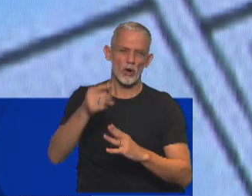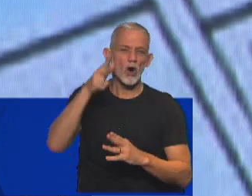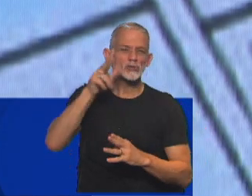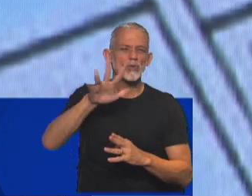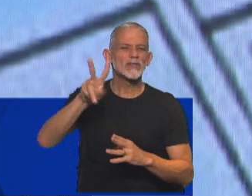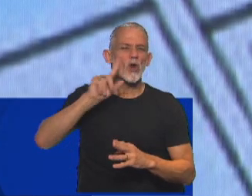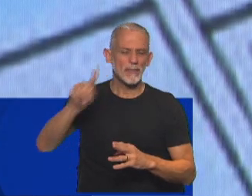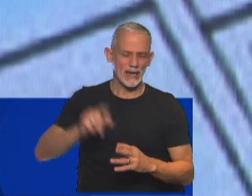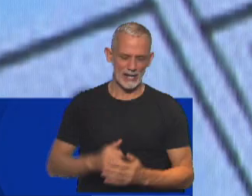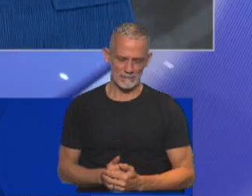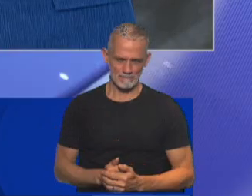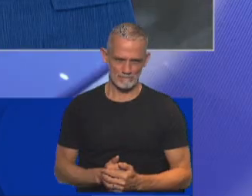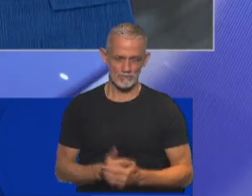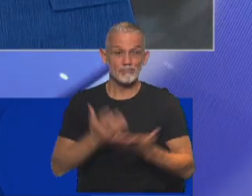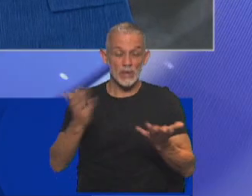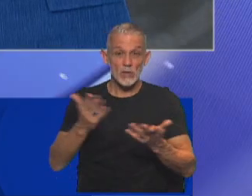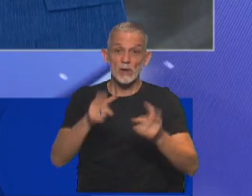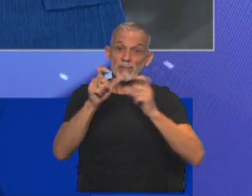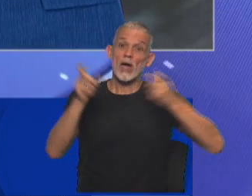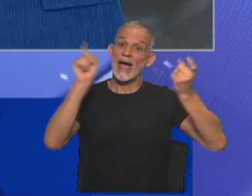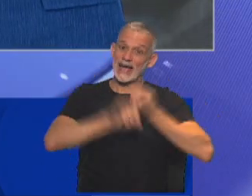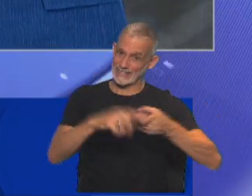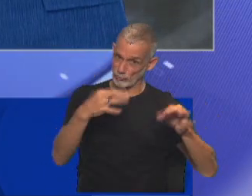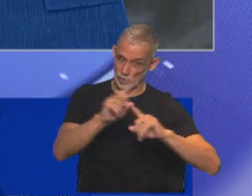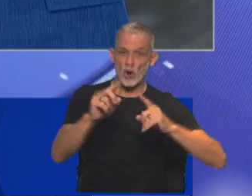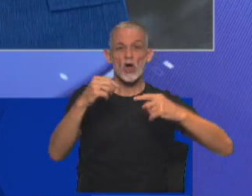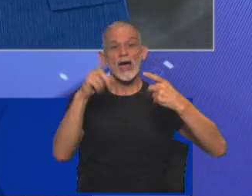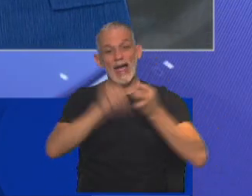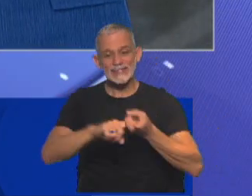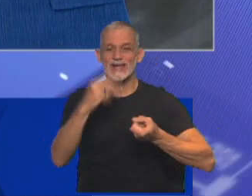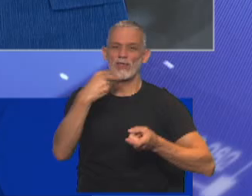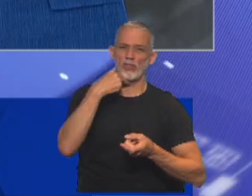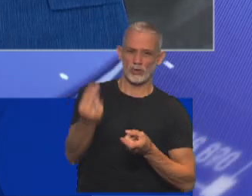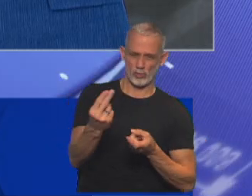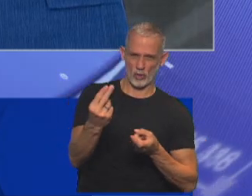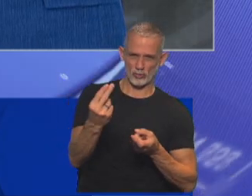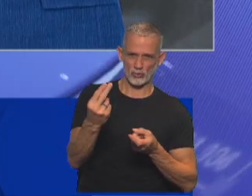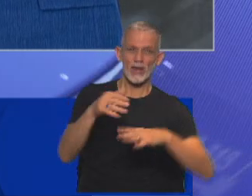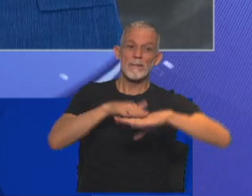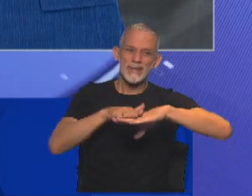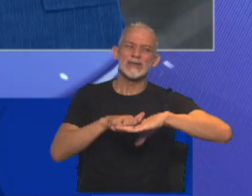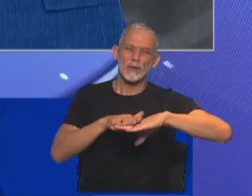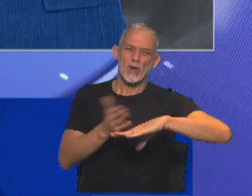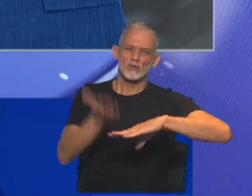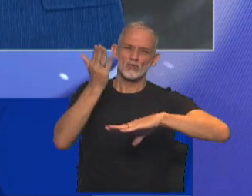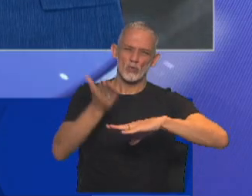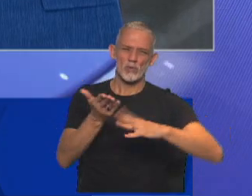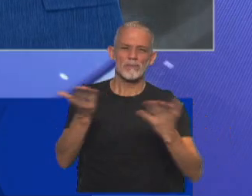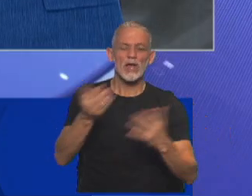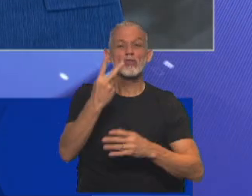otro ejemplo que se trata de aquellas personas que están casadas con hijos, 2 hijos a cargo y el mínimo imponible sube un poquito más. Claro, en ese caso ahí vos